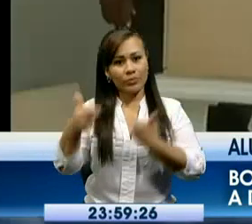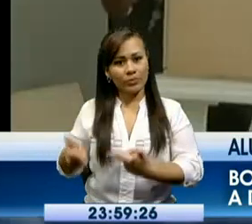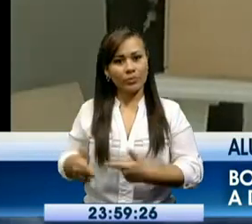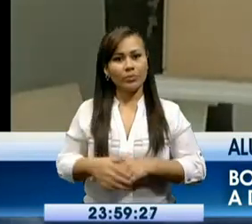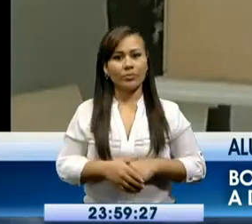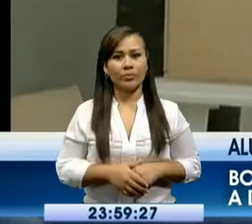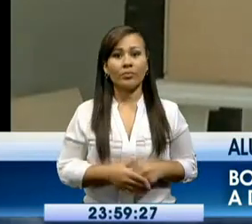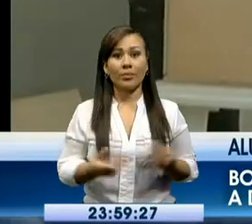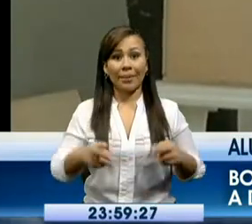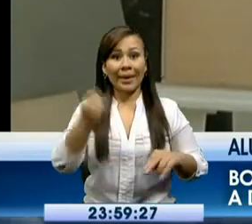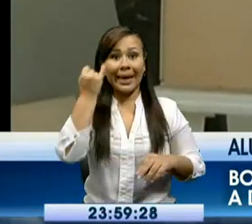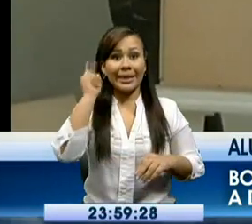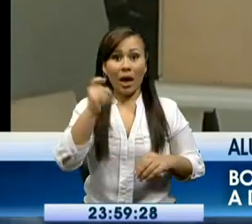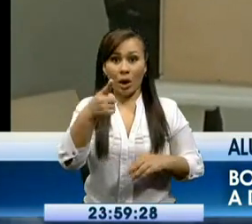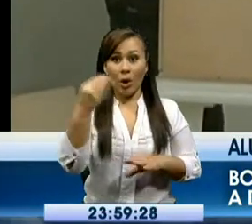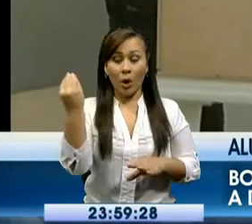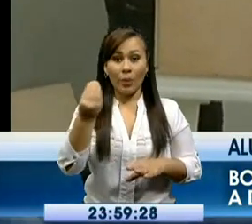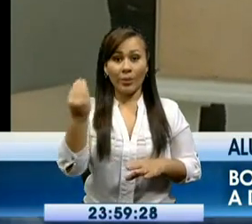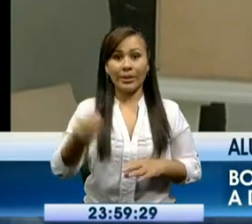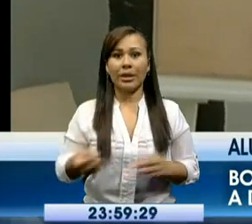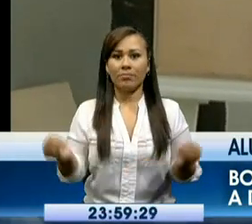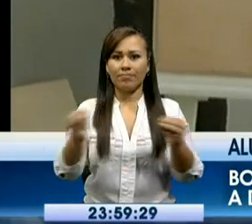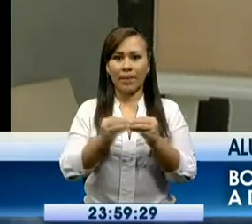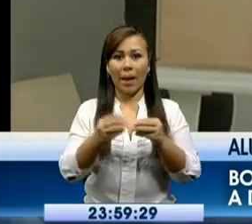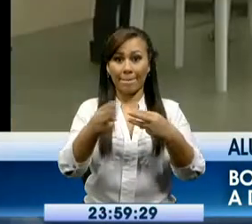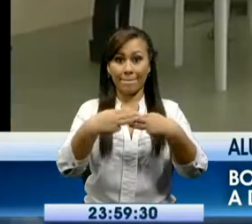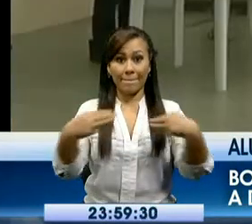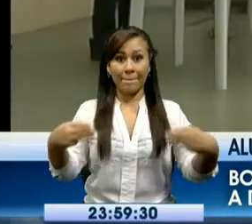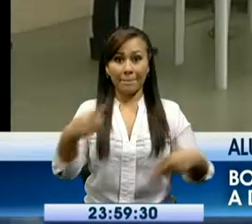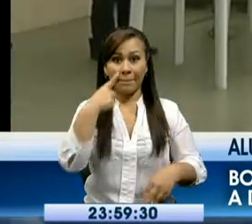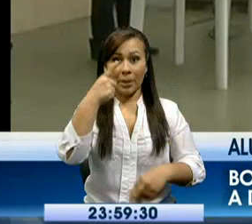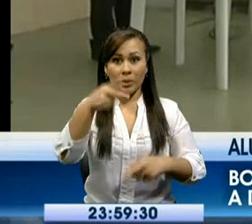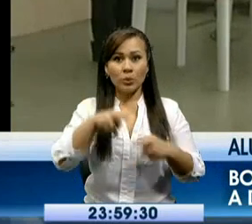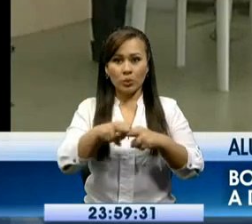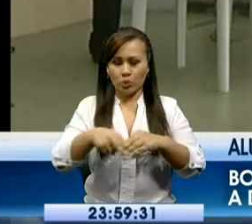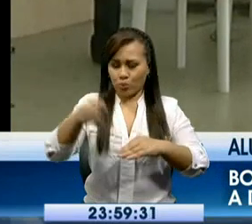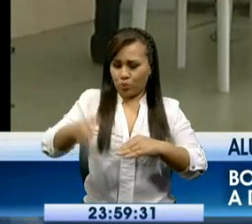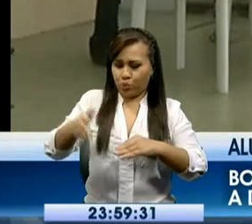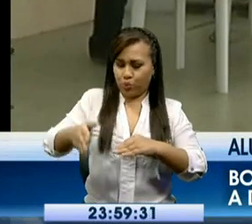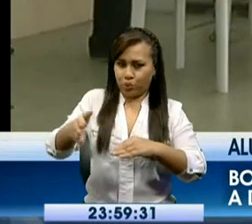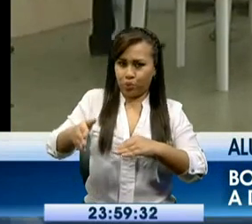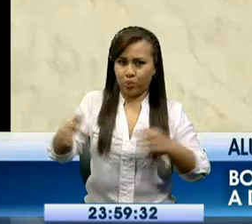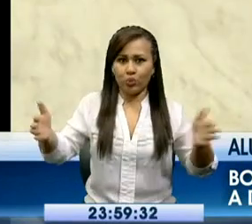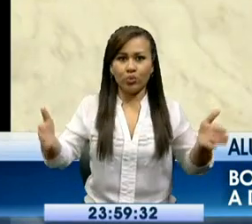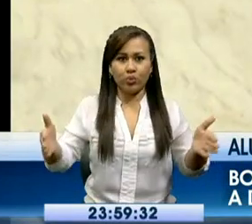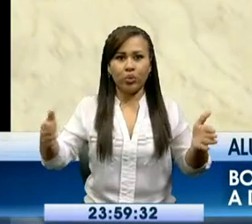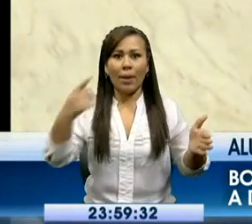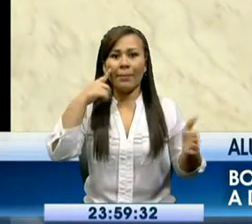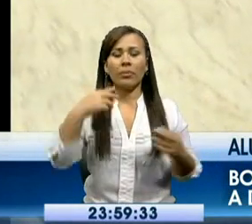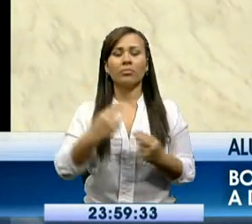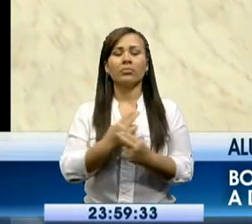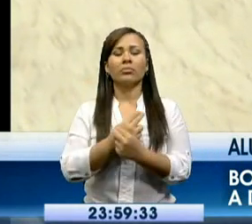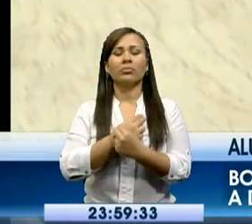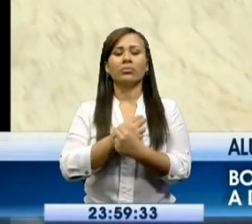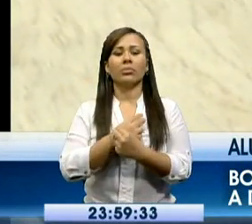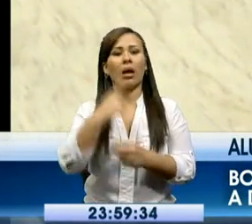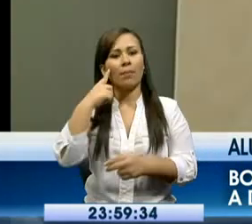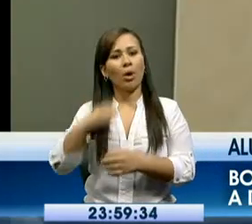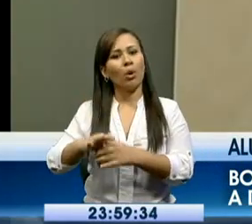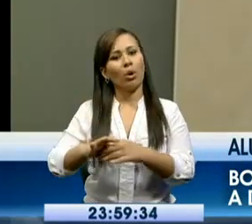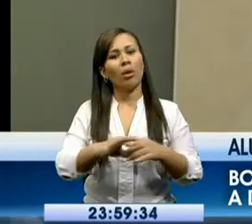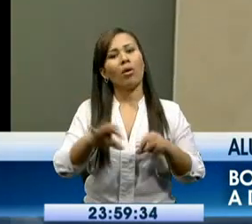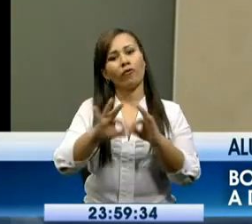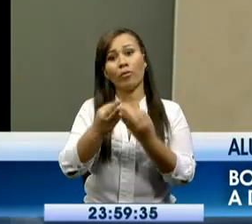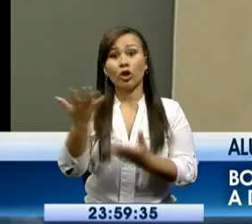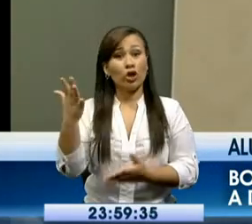patitas. La iniciativa de los jóvenes va más allá al plantearse la fabricación de cofres mortuorios para colaborar con las